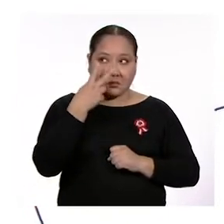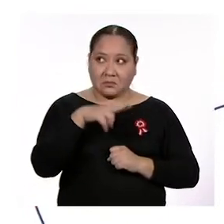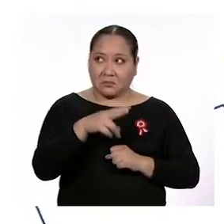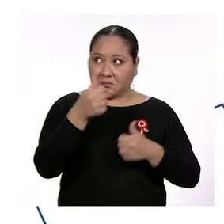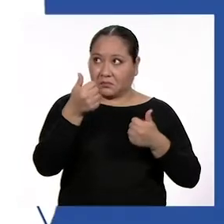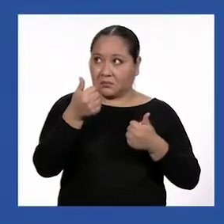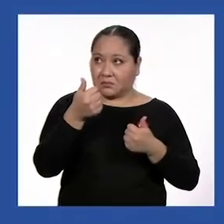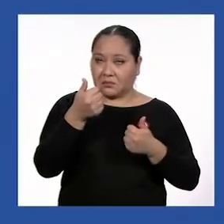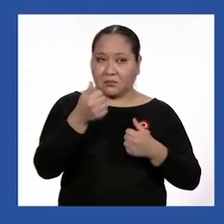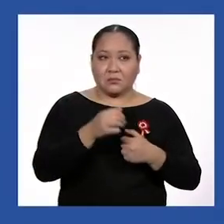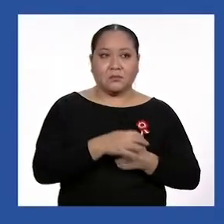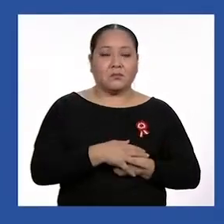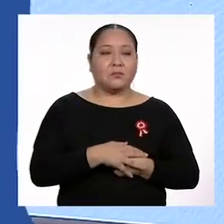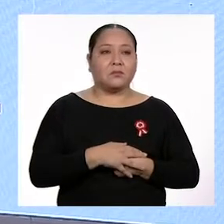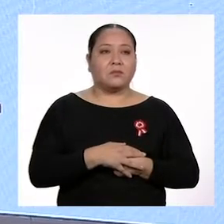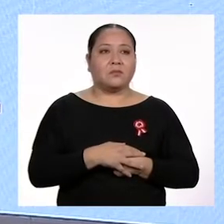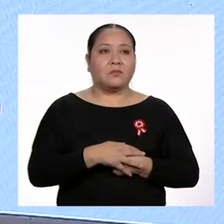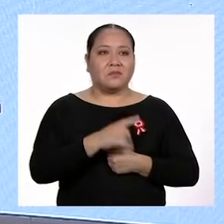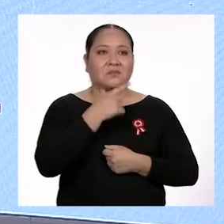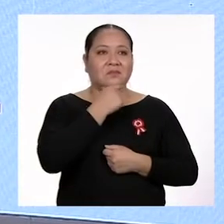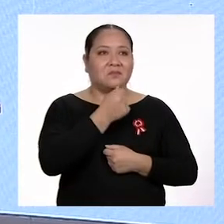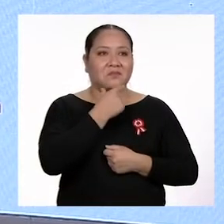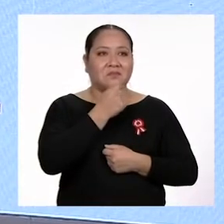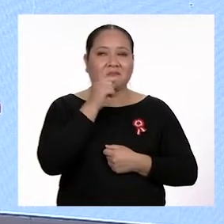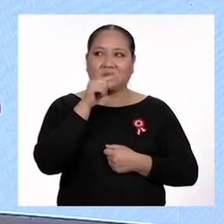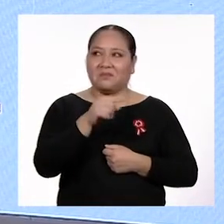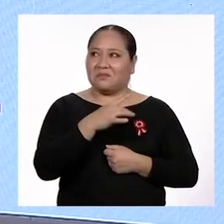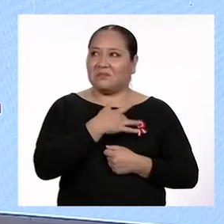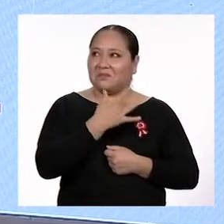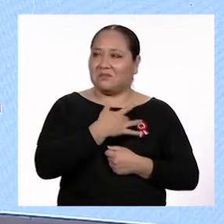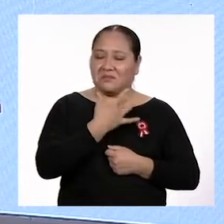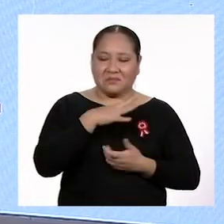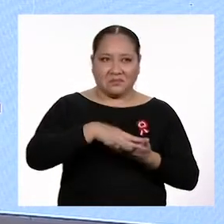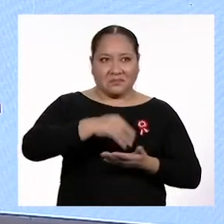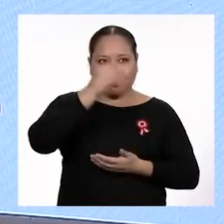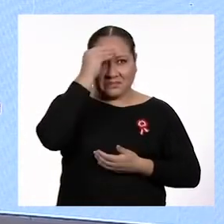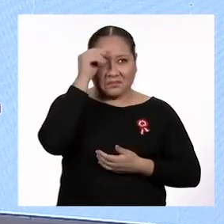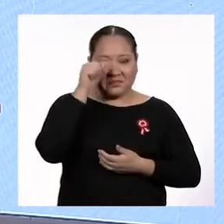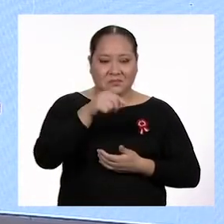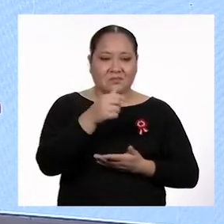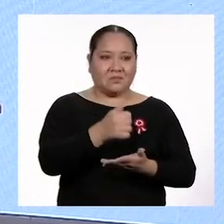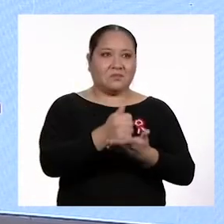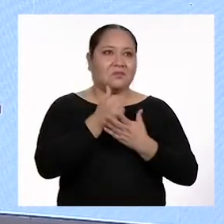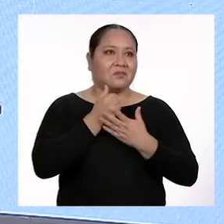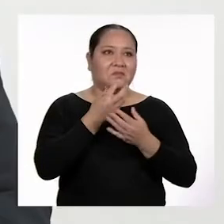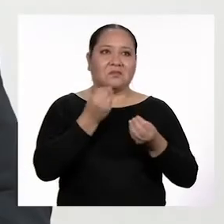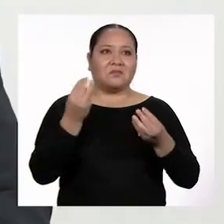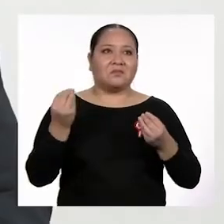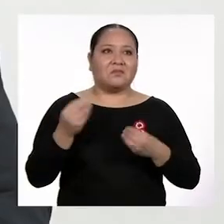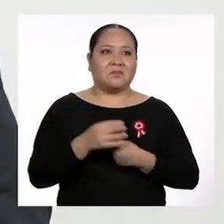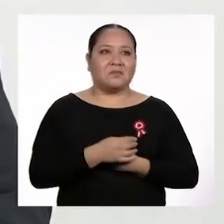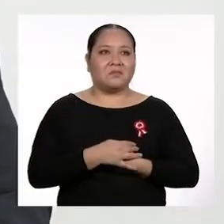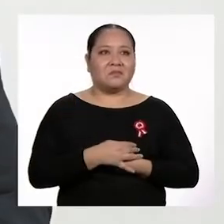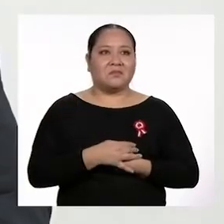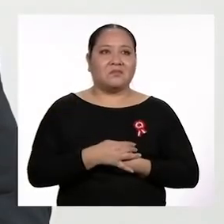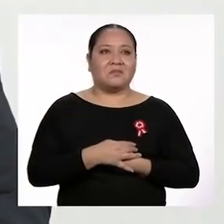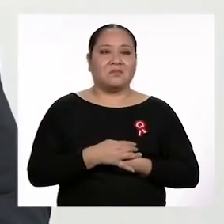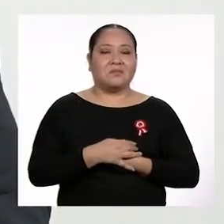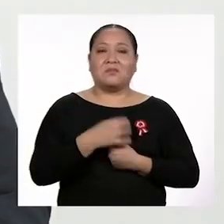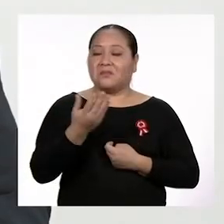momento? Me gusta, siento que estoy aprendiendo algo que me va a servir mucho. Por cierto,